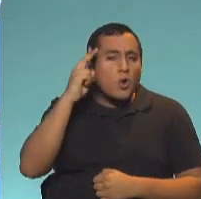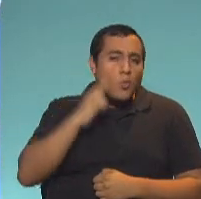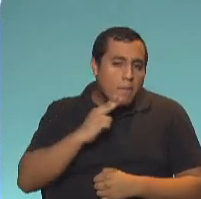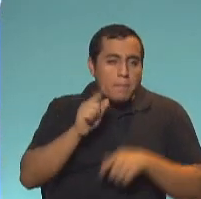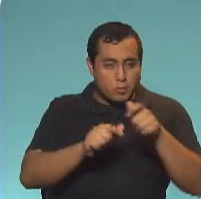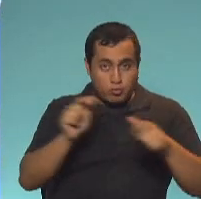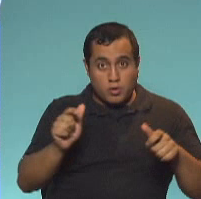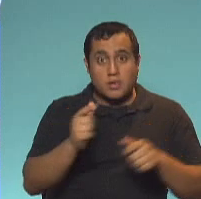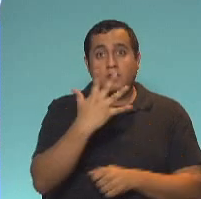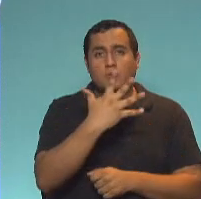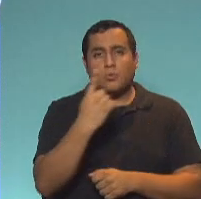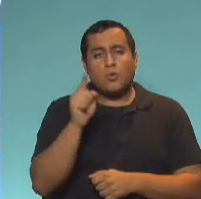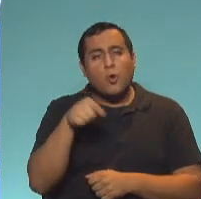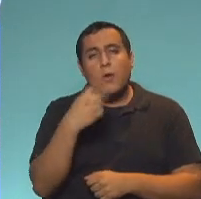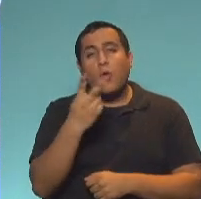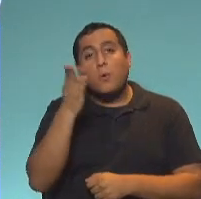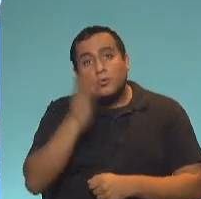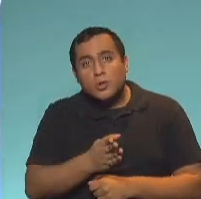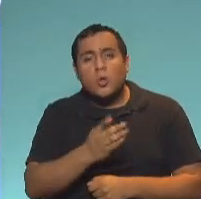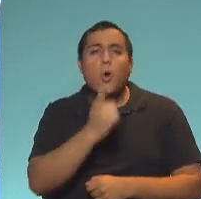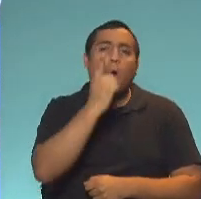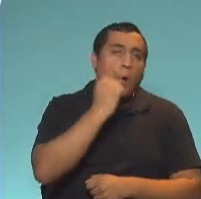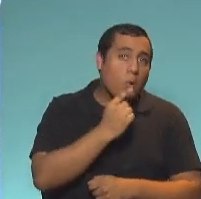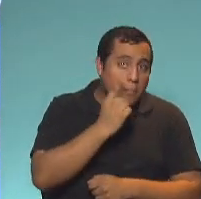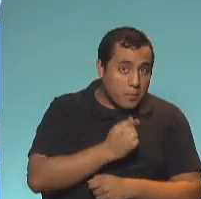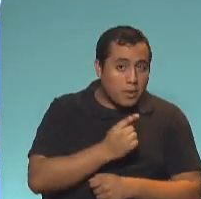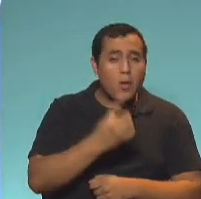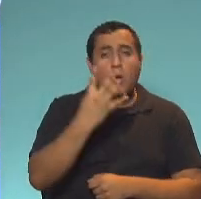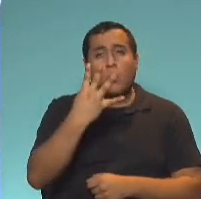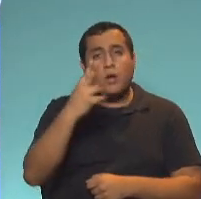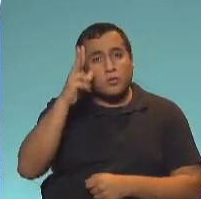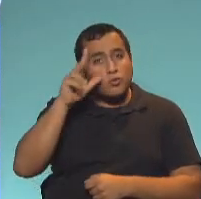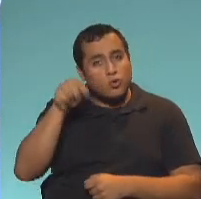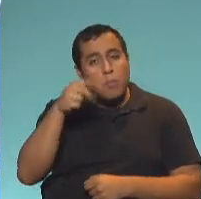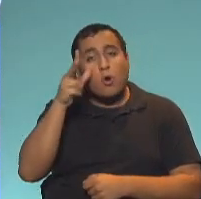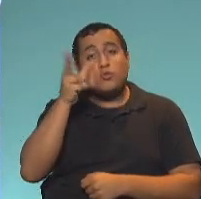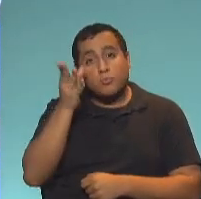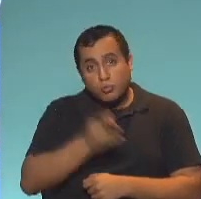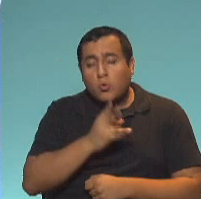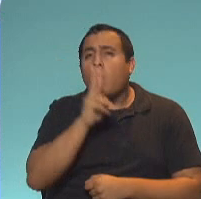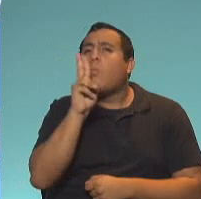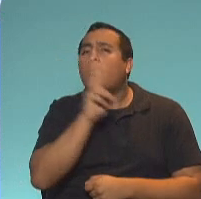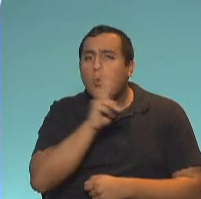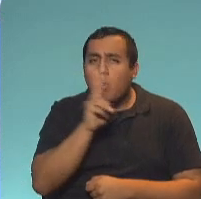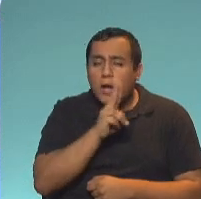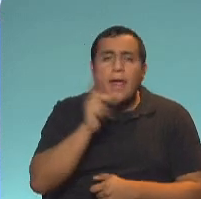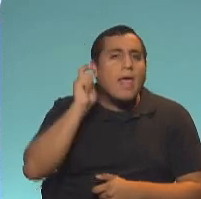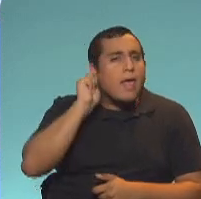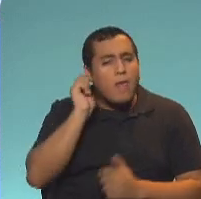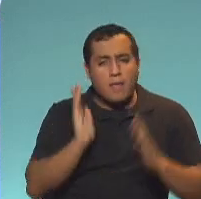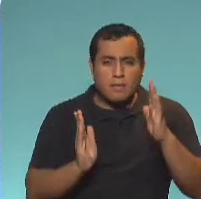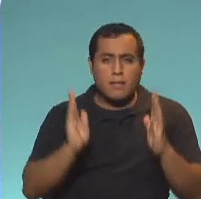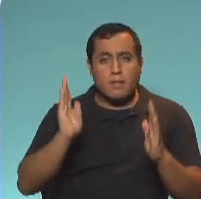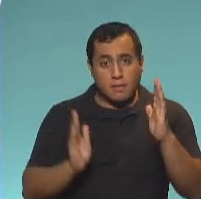el 51 2% afecta varones el 48 8% afecta a mujeres la edad mediana